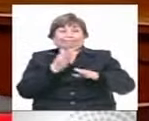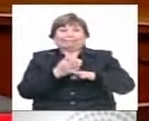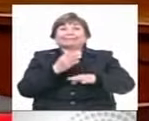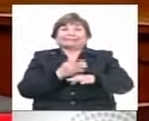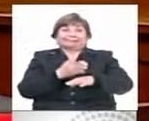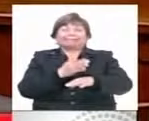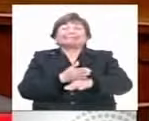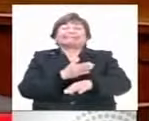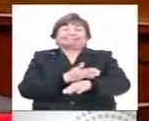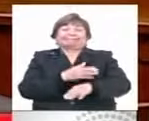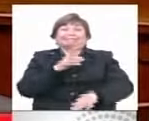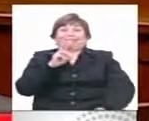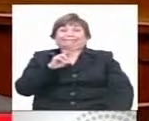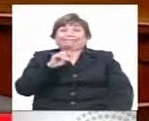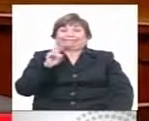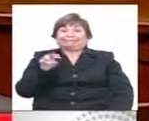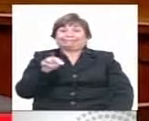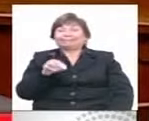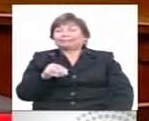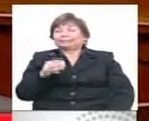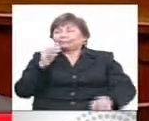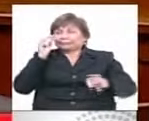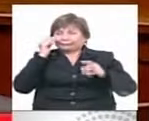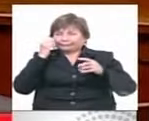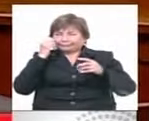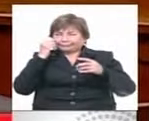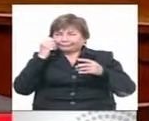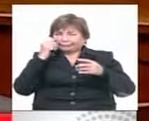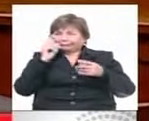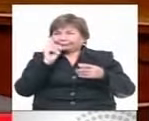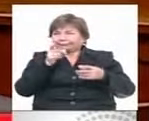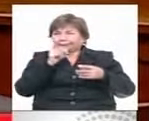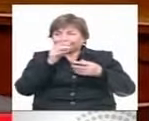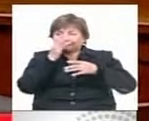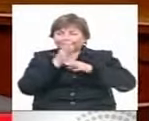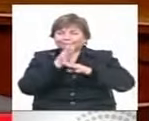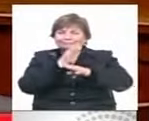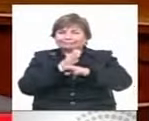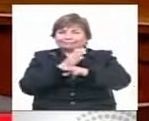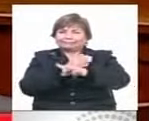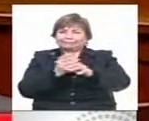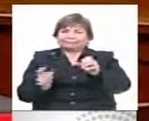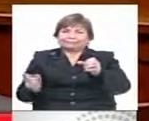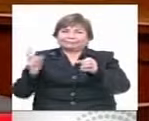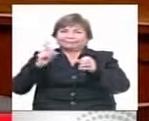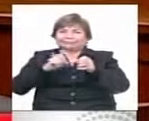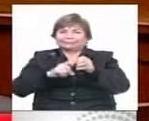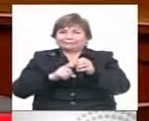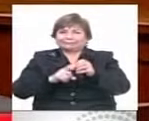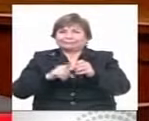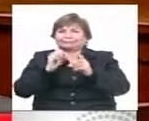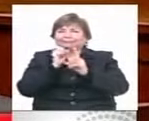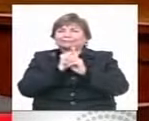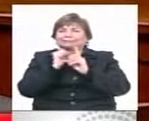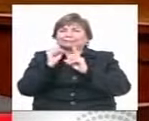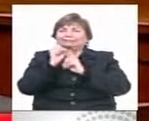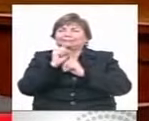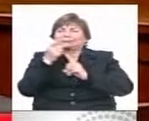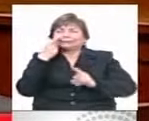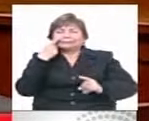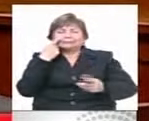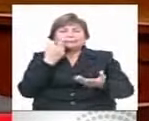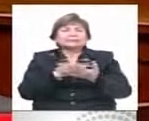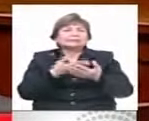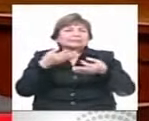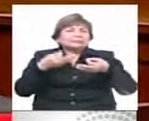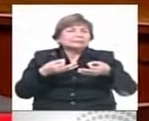Desarrollaremos durante el 2022 un observatorio de desarrollo e inclusión social que permita conocer la situación